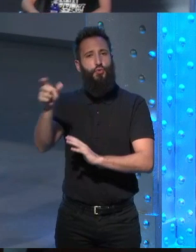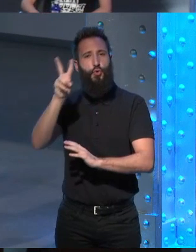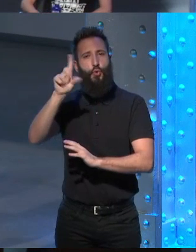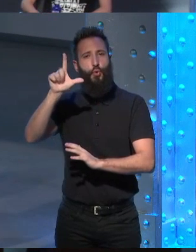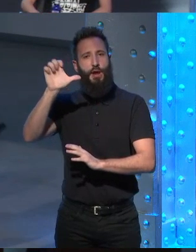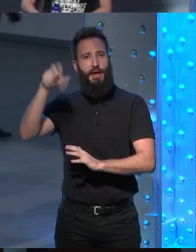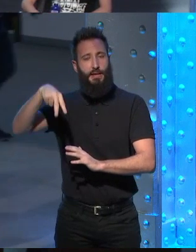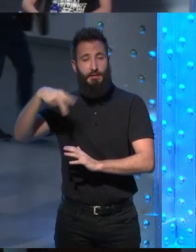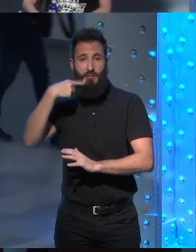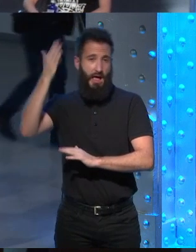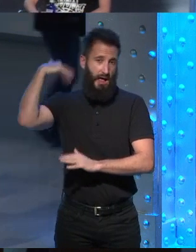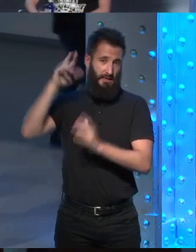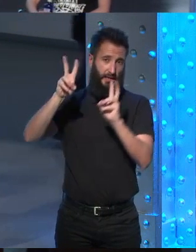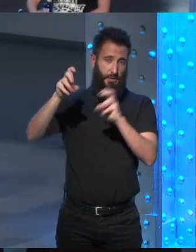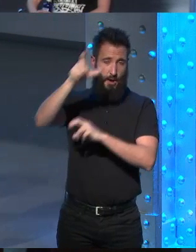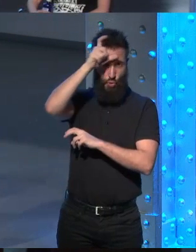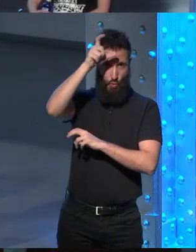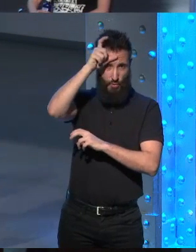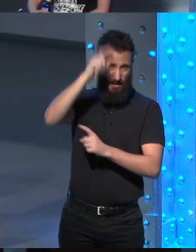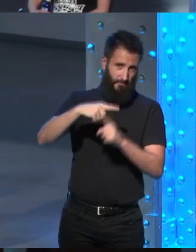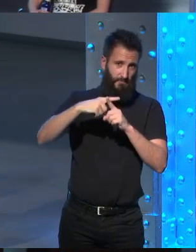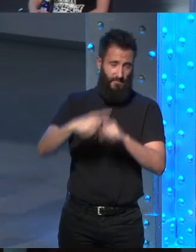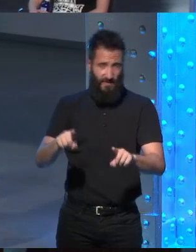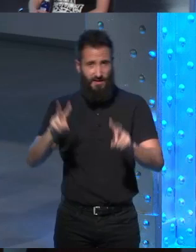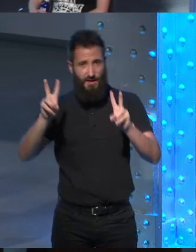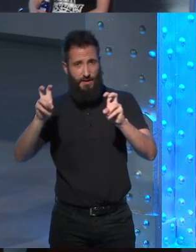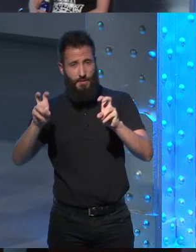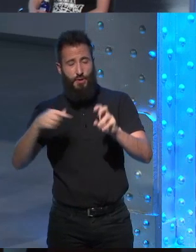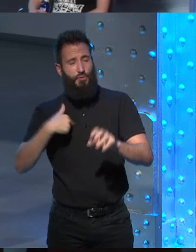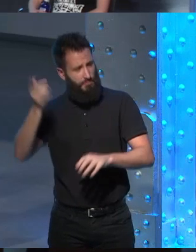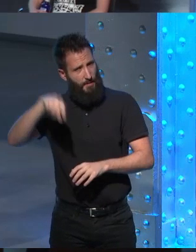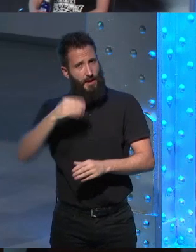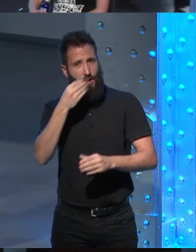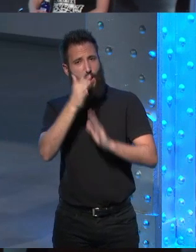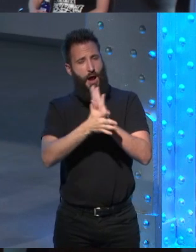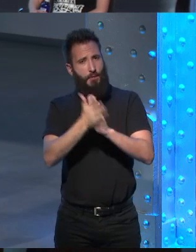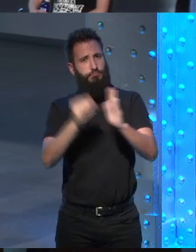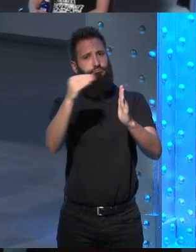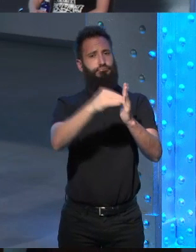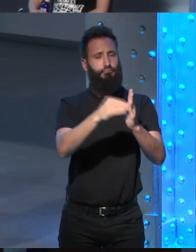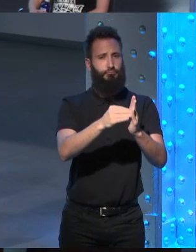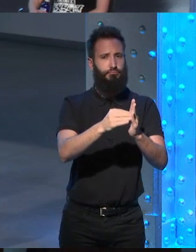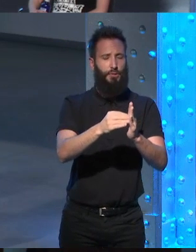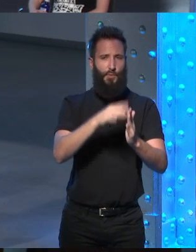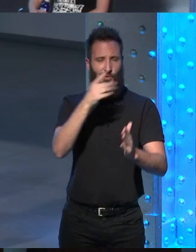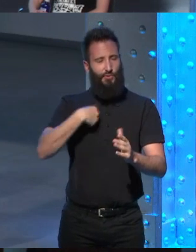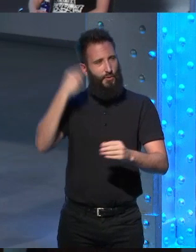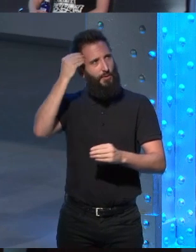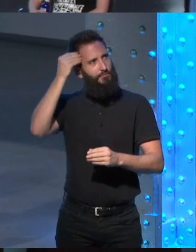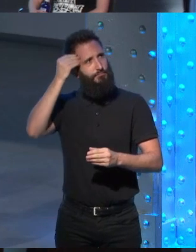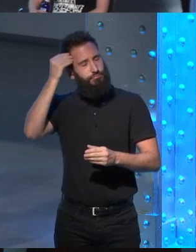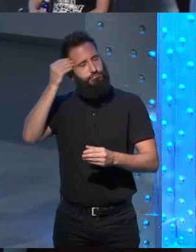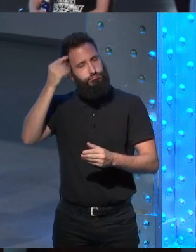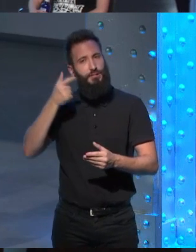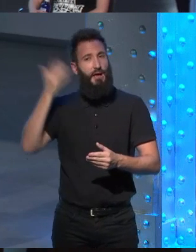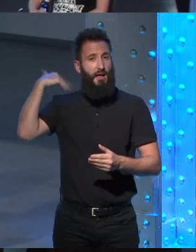Turquía, pues temas extraños que no nos son muy afines. Y yo quería comentar una cosa, en lo que decía Fernando, ya estoy yo aquí dándole vueltas a la cabeza,